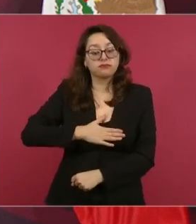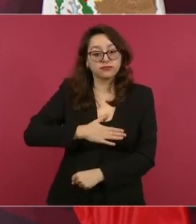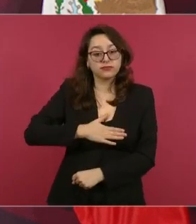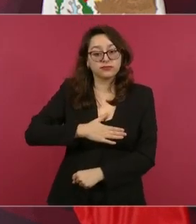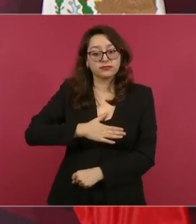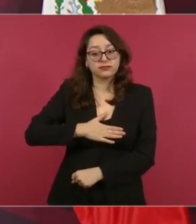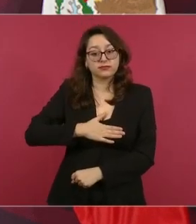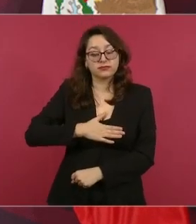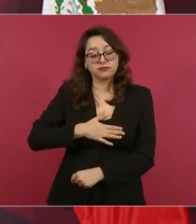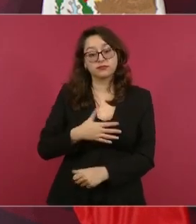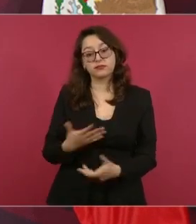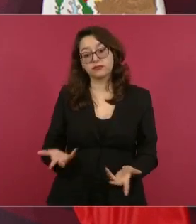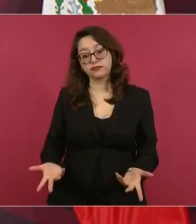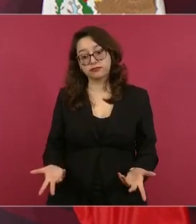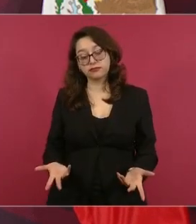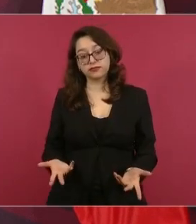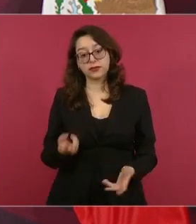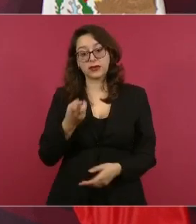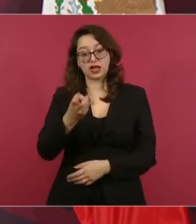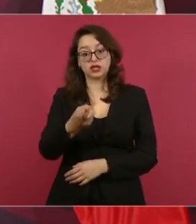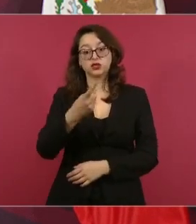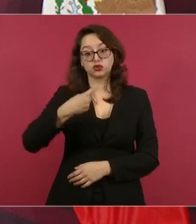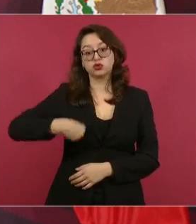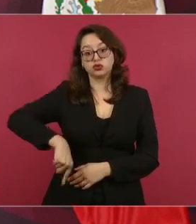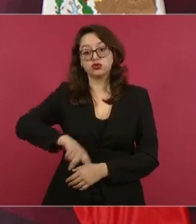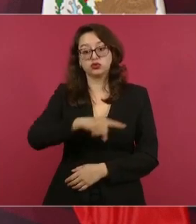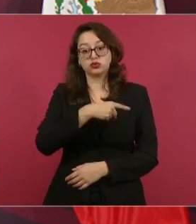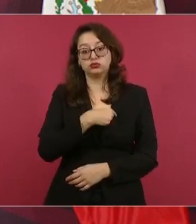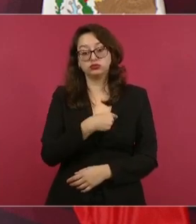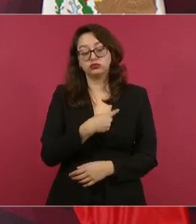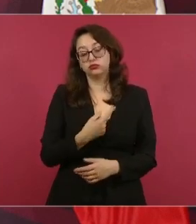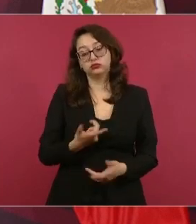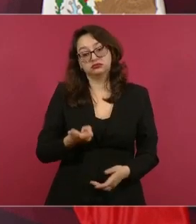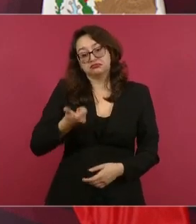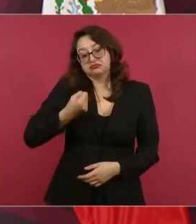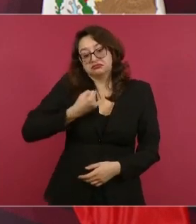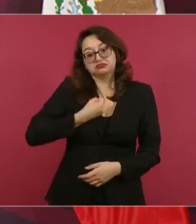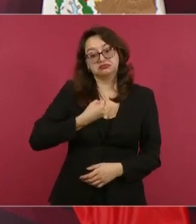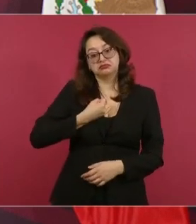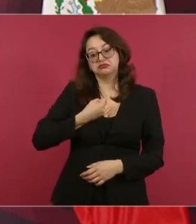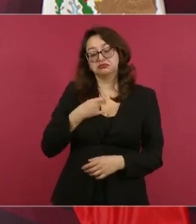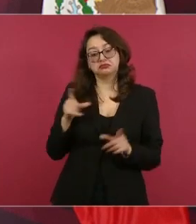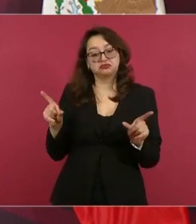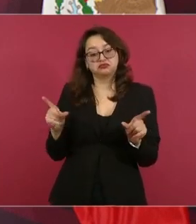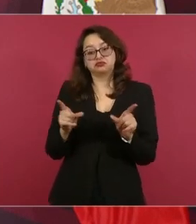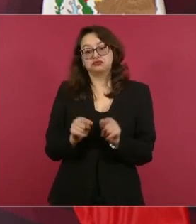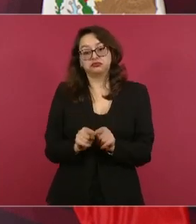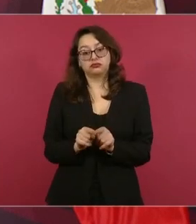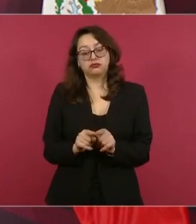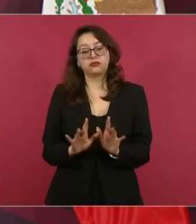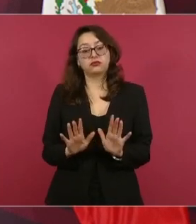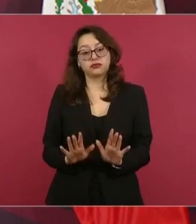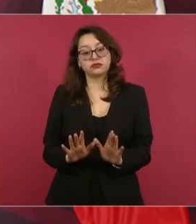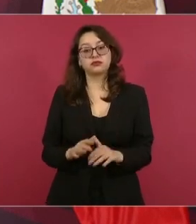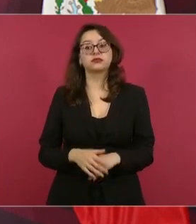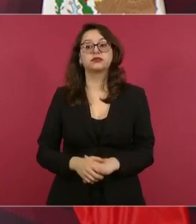esta es la historia en breve, y acerca de mi